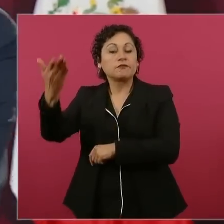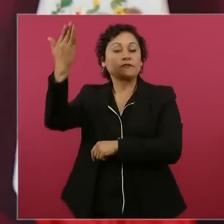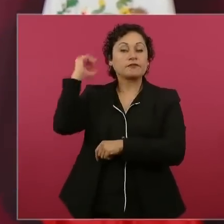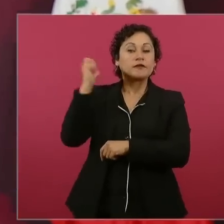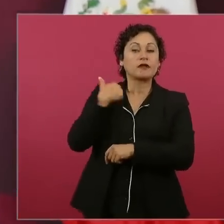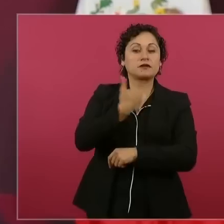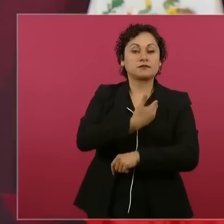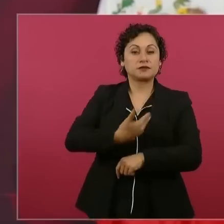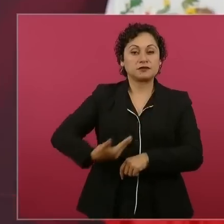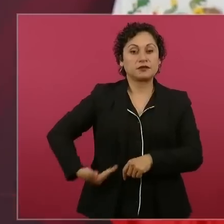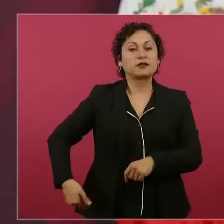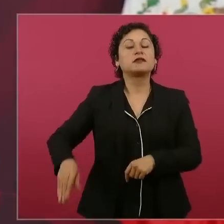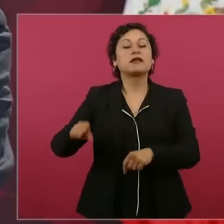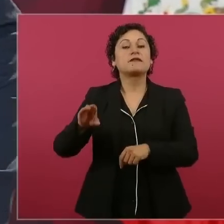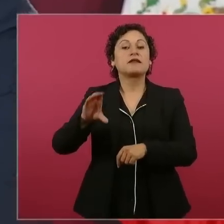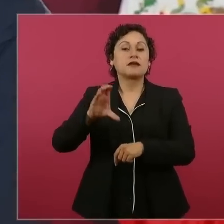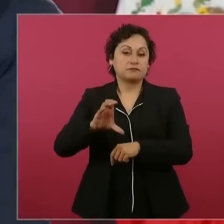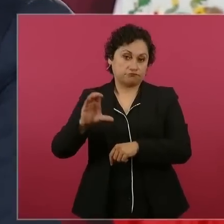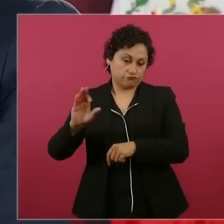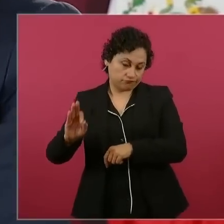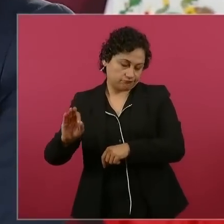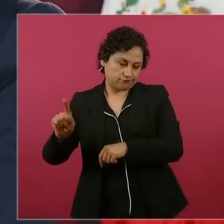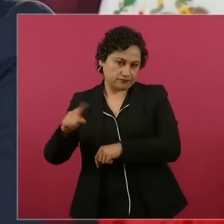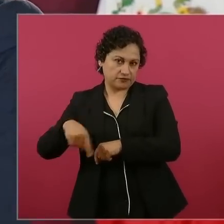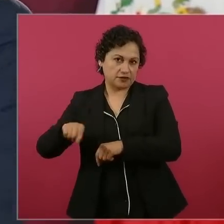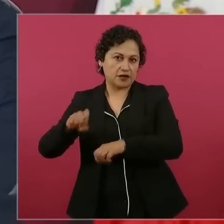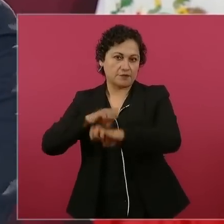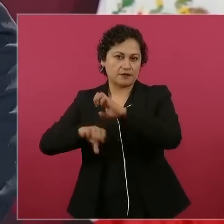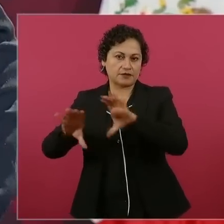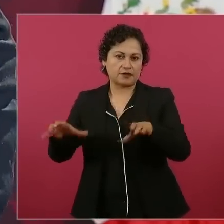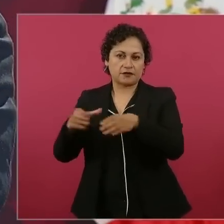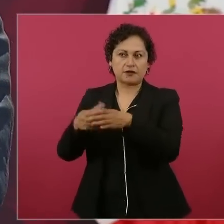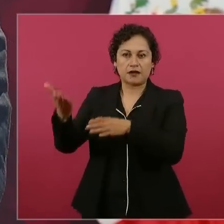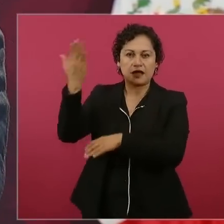Empresarial, que era Eduardo Burs,